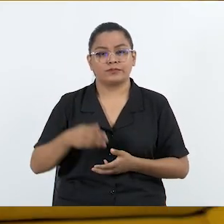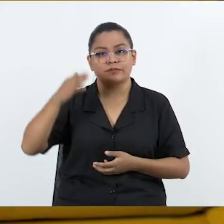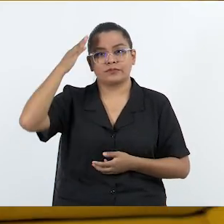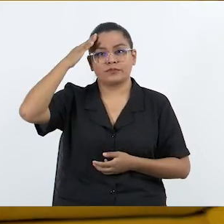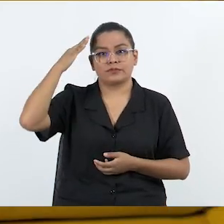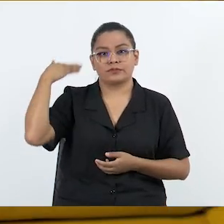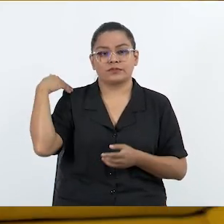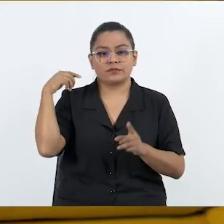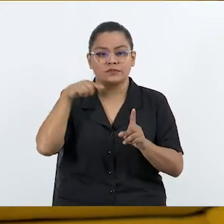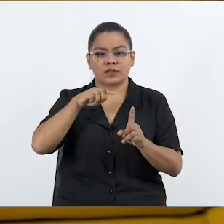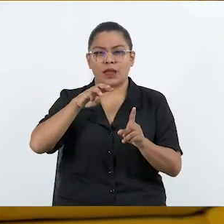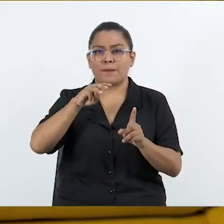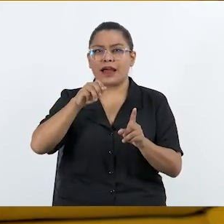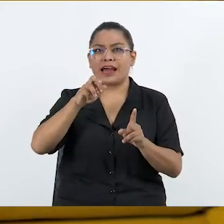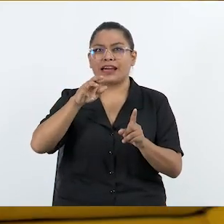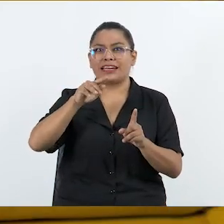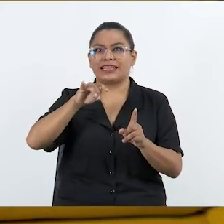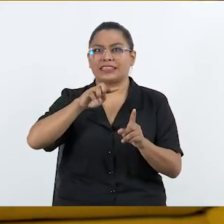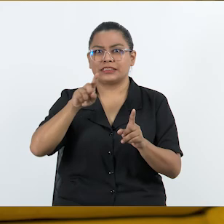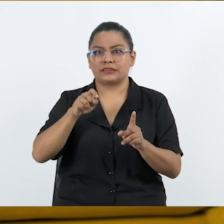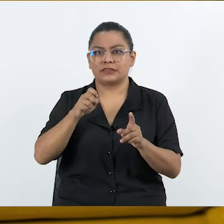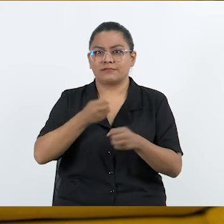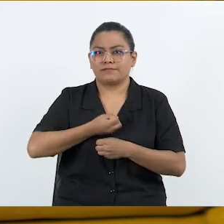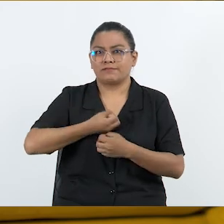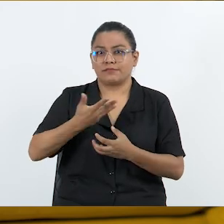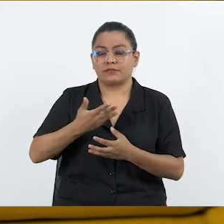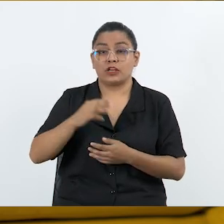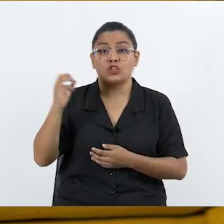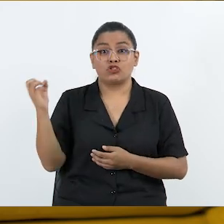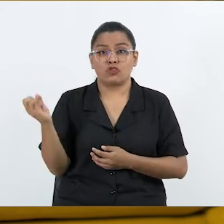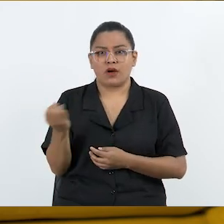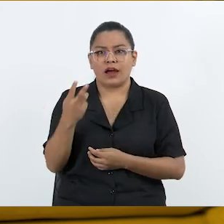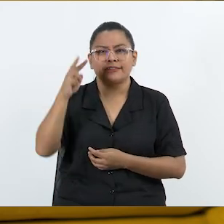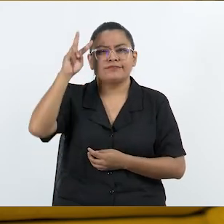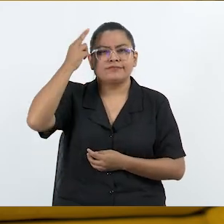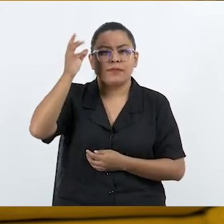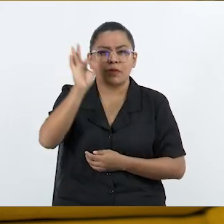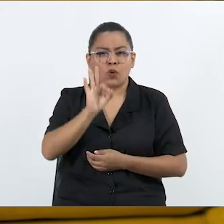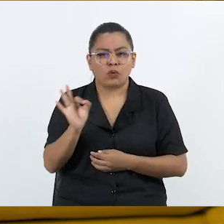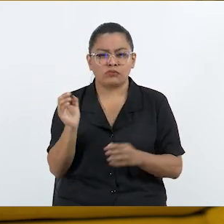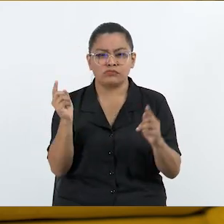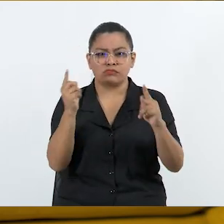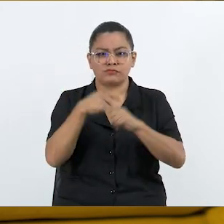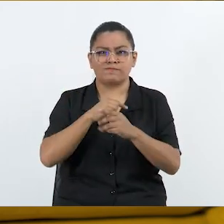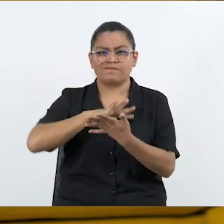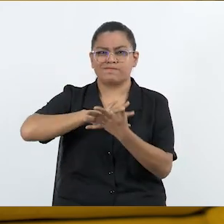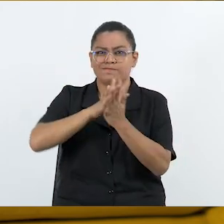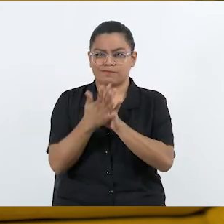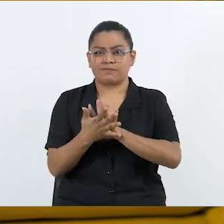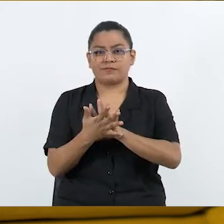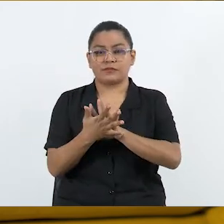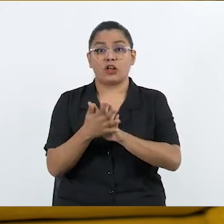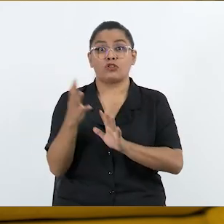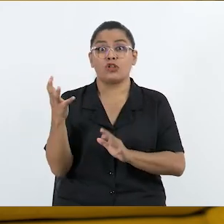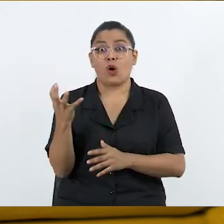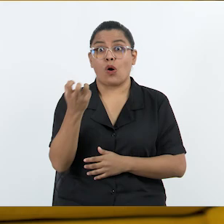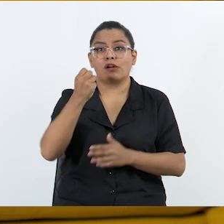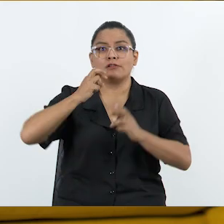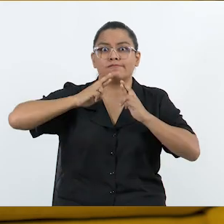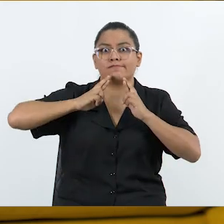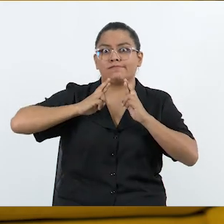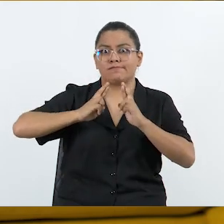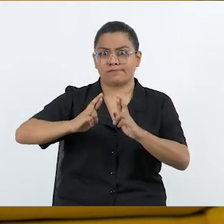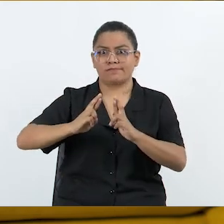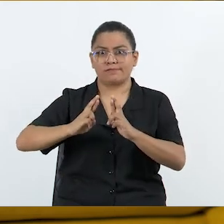Maritza Guzmán Matamala dice, innovar significa mejorar, cambiar, transformar,